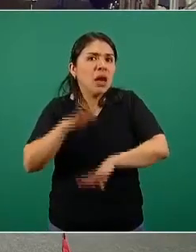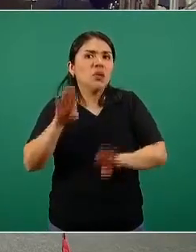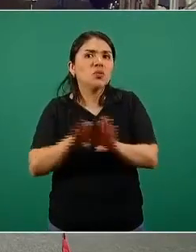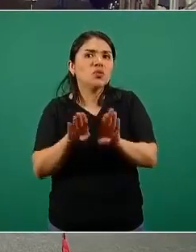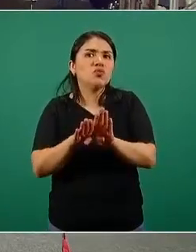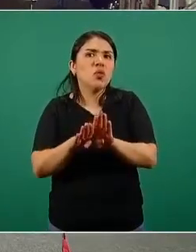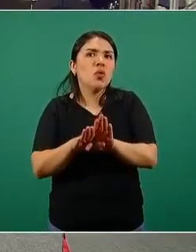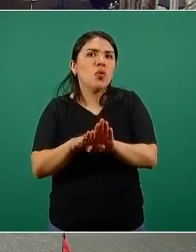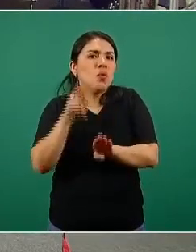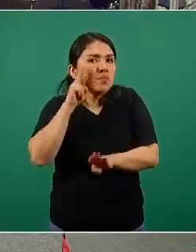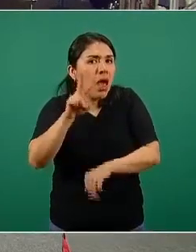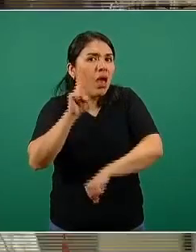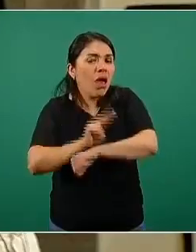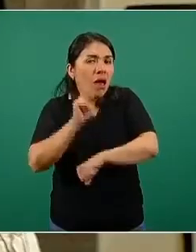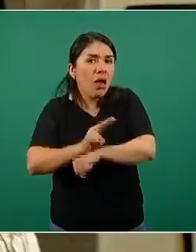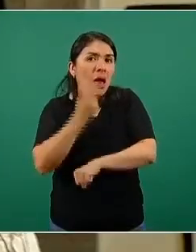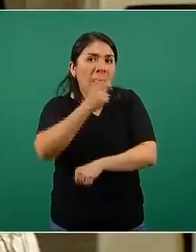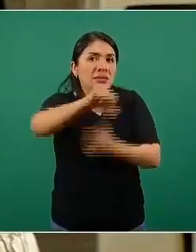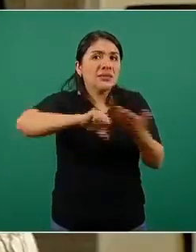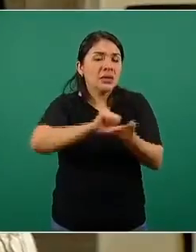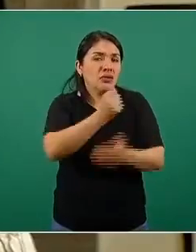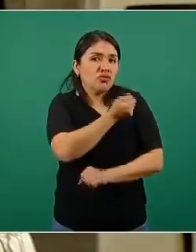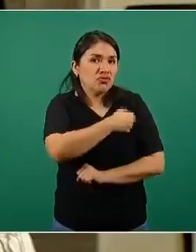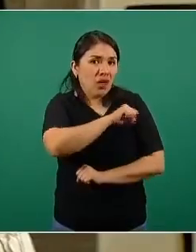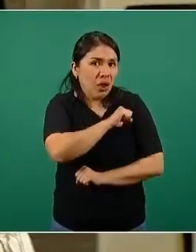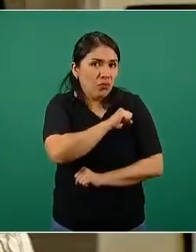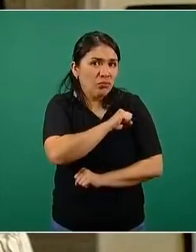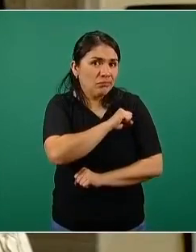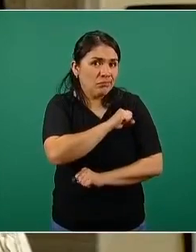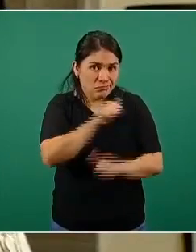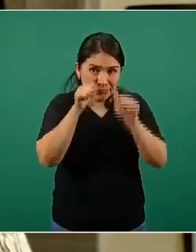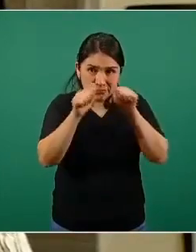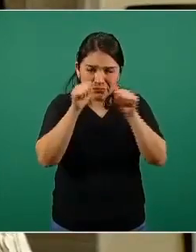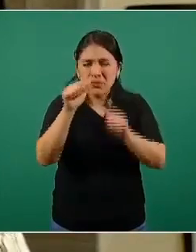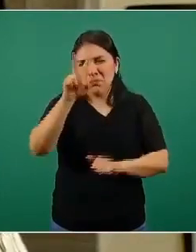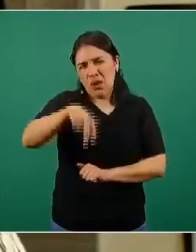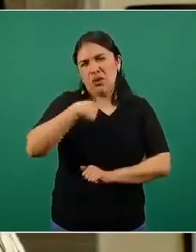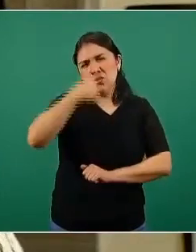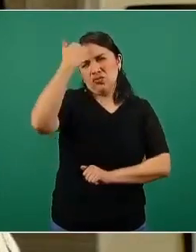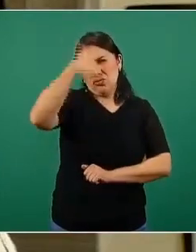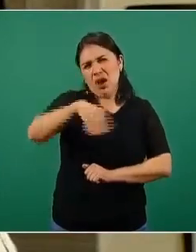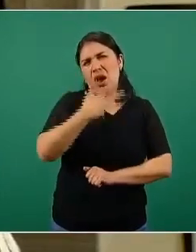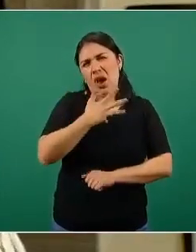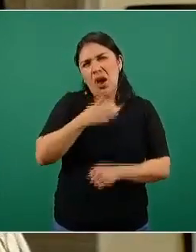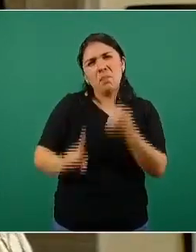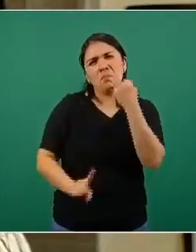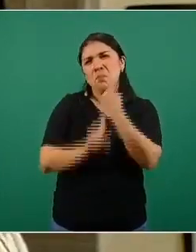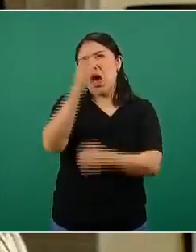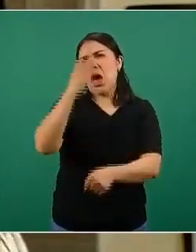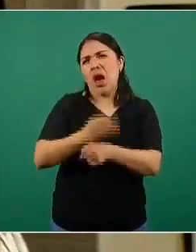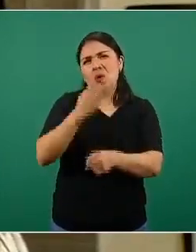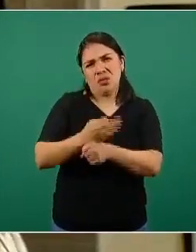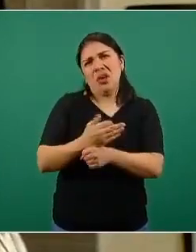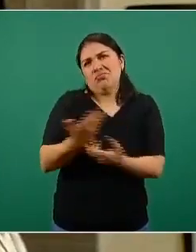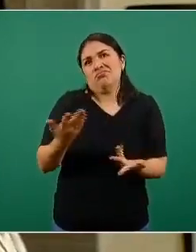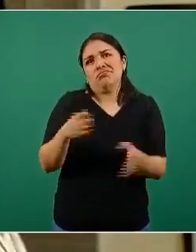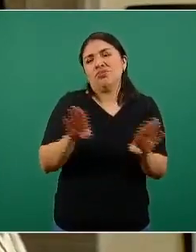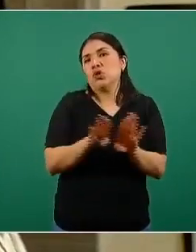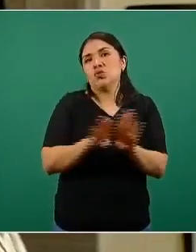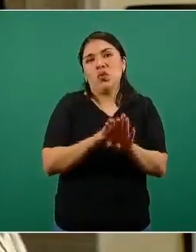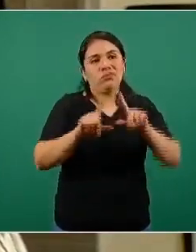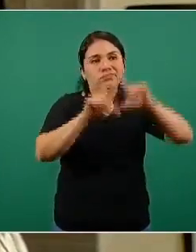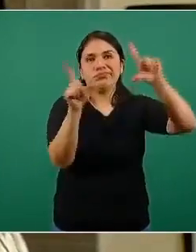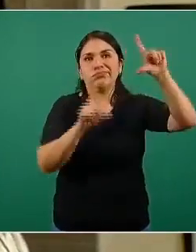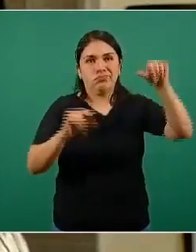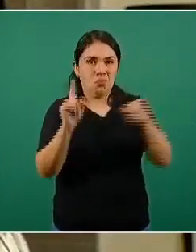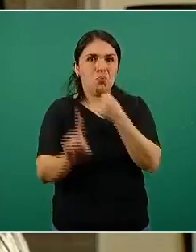teniéndolos en el mapa, ya que sabemos que hay una situación muy crítica a nivel